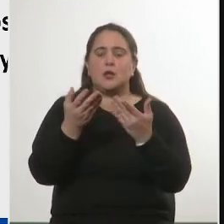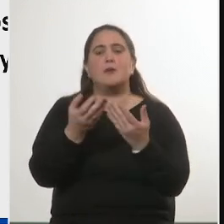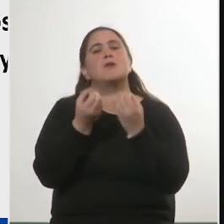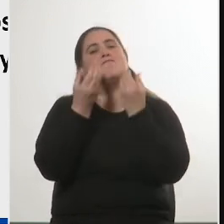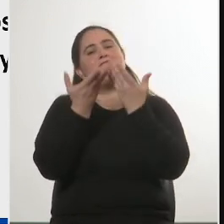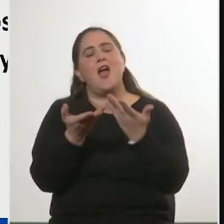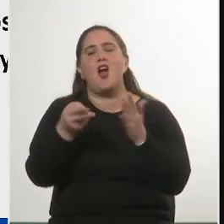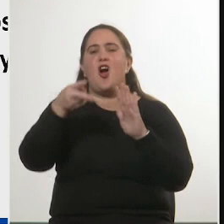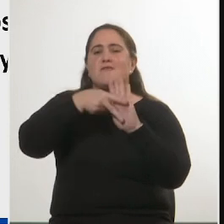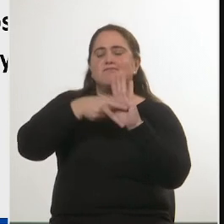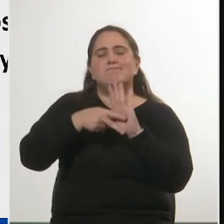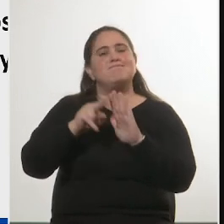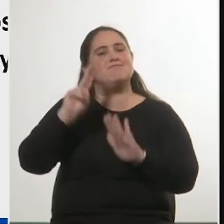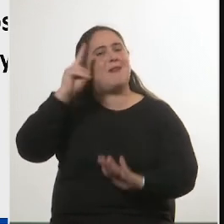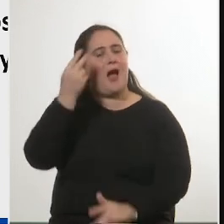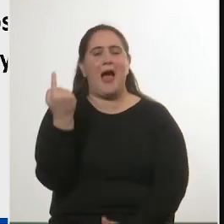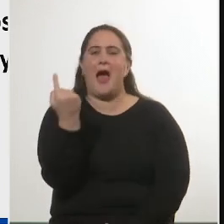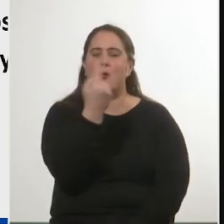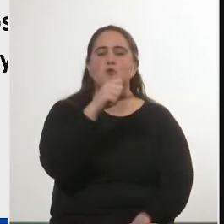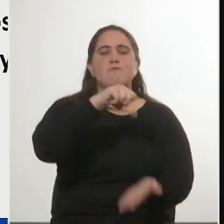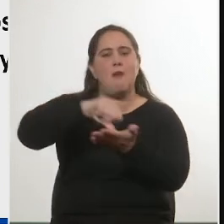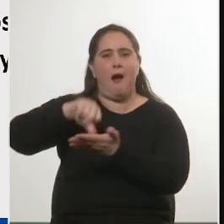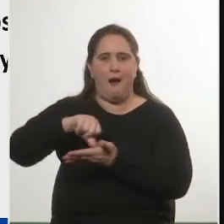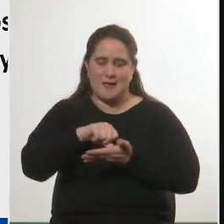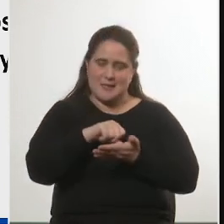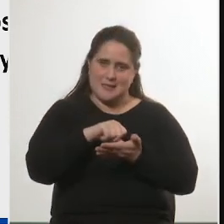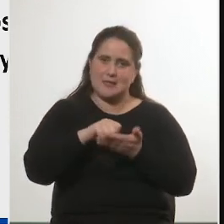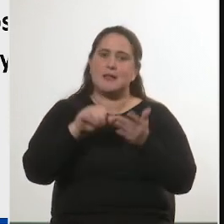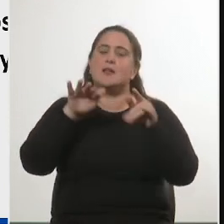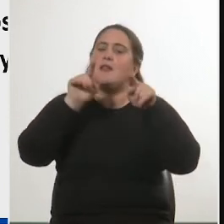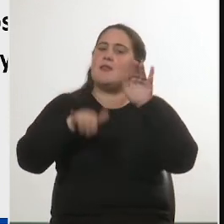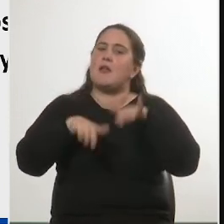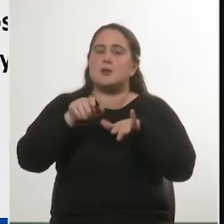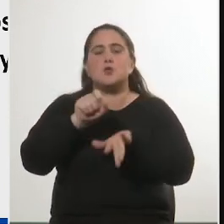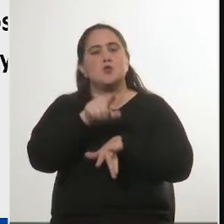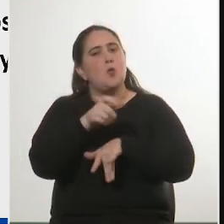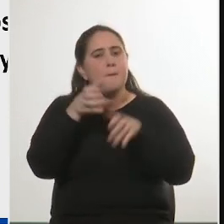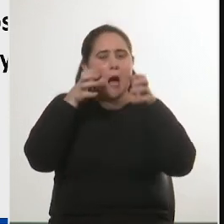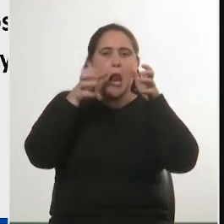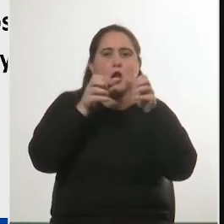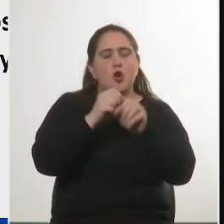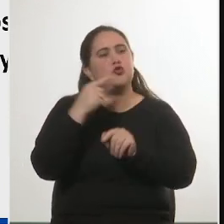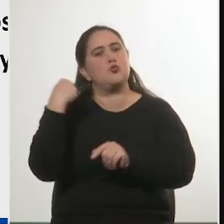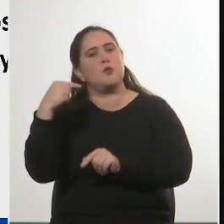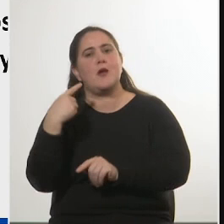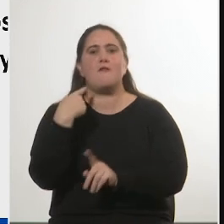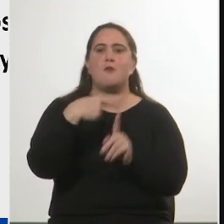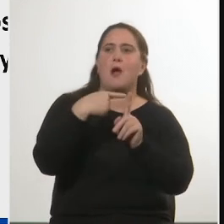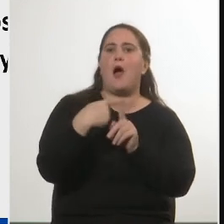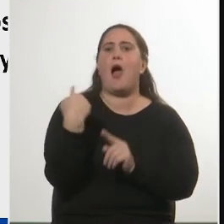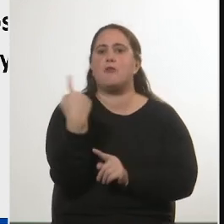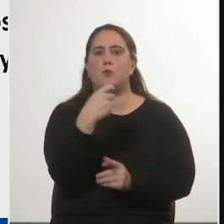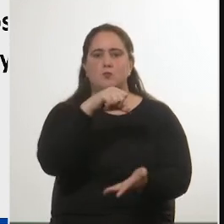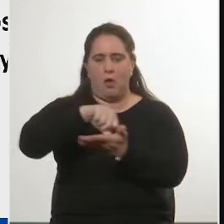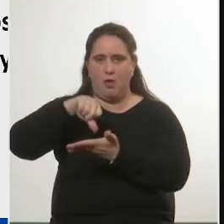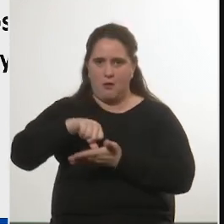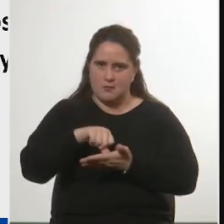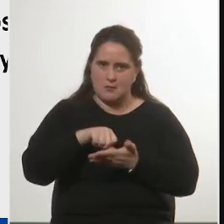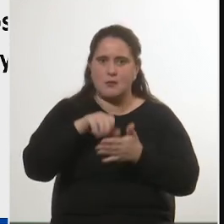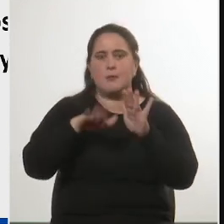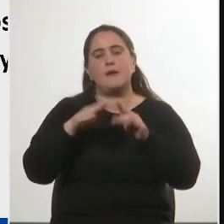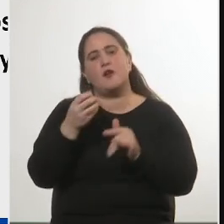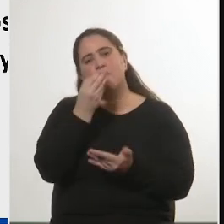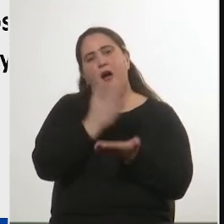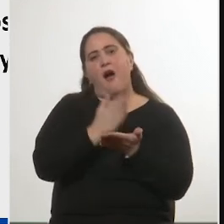y reglamentos nacionales basados en un abordaje de análisis de riesgos y de beneficios para cada país, según lo que